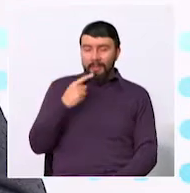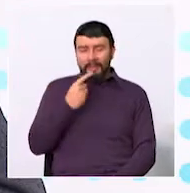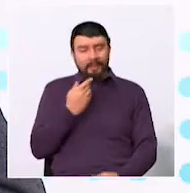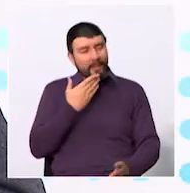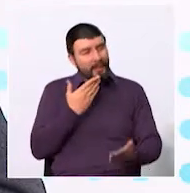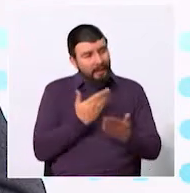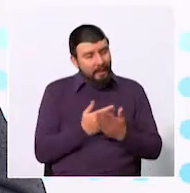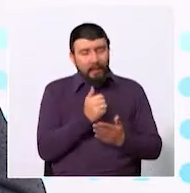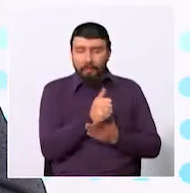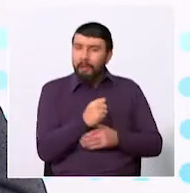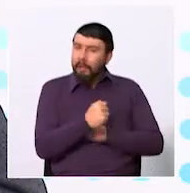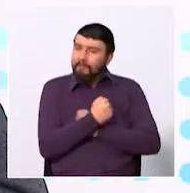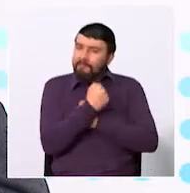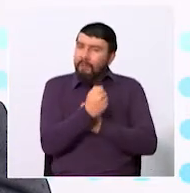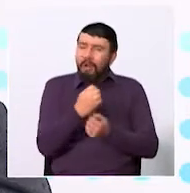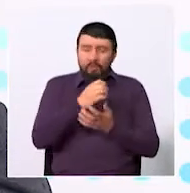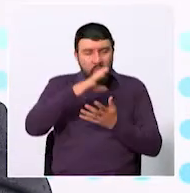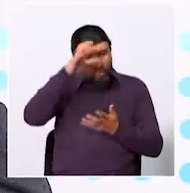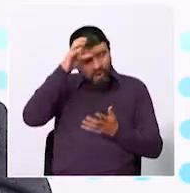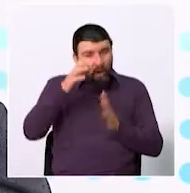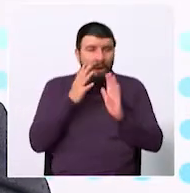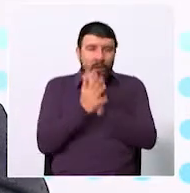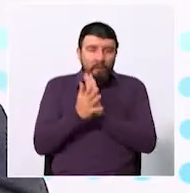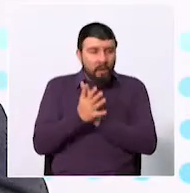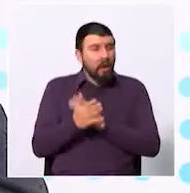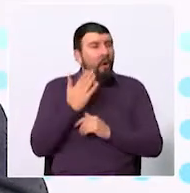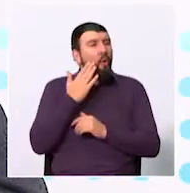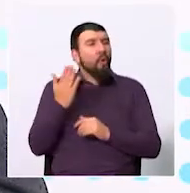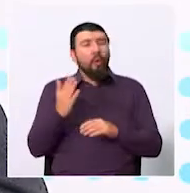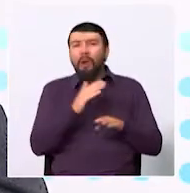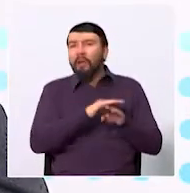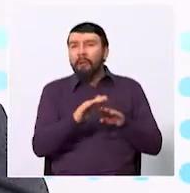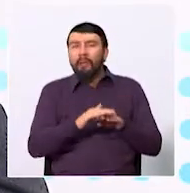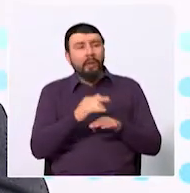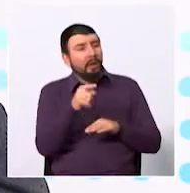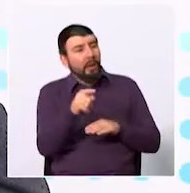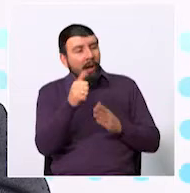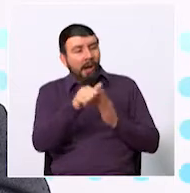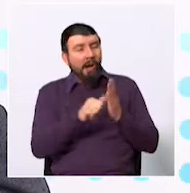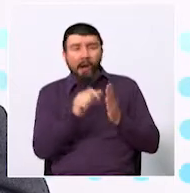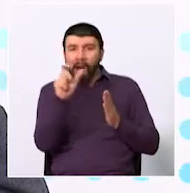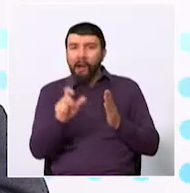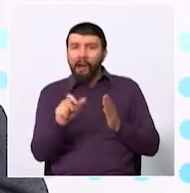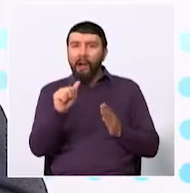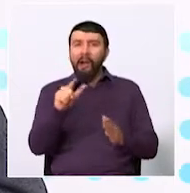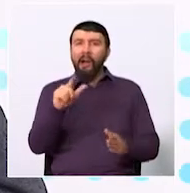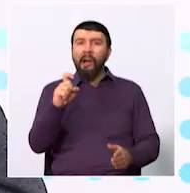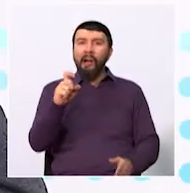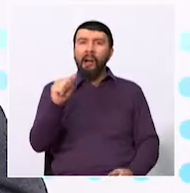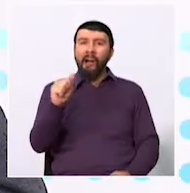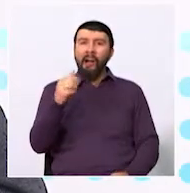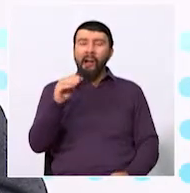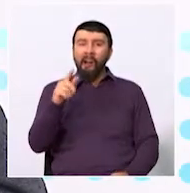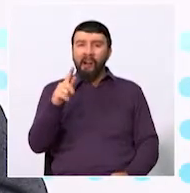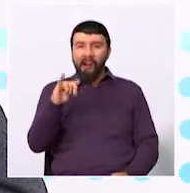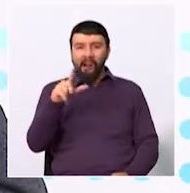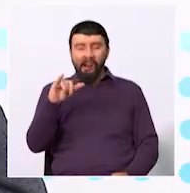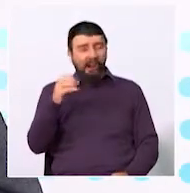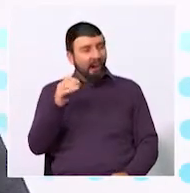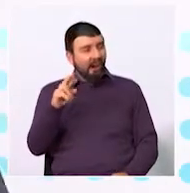permitir amor y conocimiento cuando a invitar a su programa el doctor al exilio roja se escribe lidia lópez